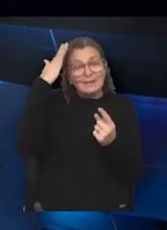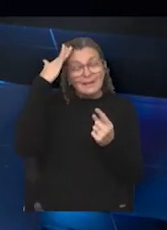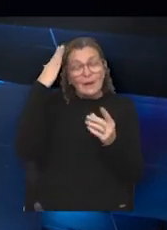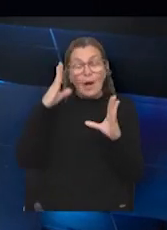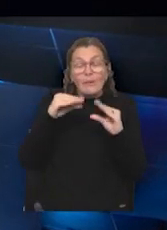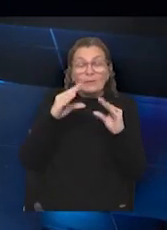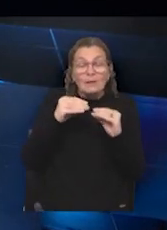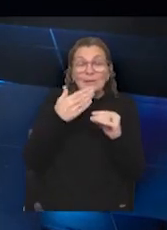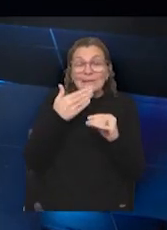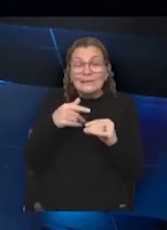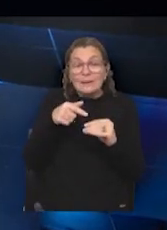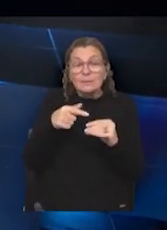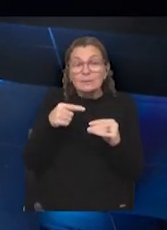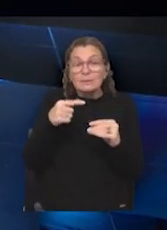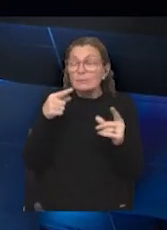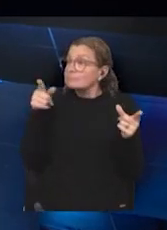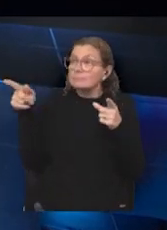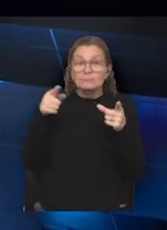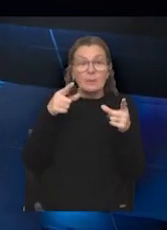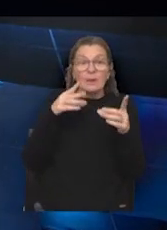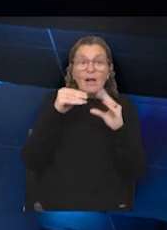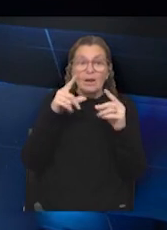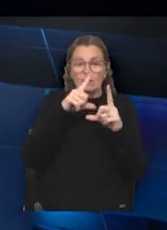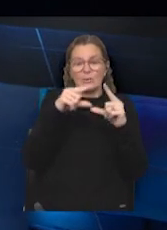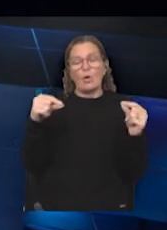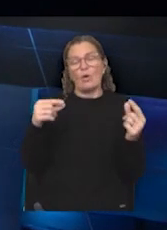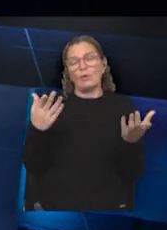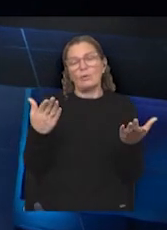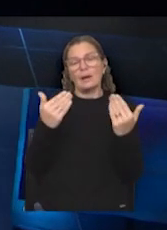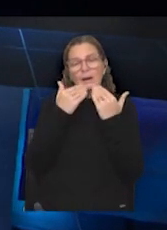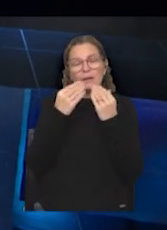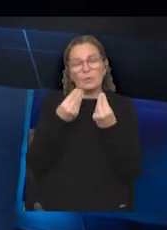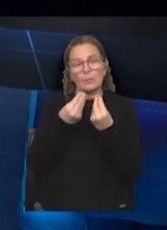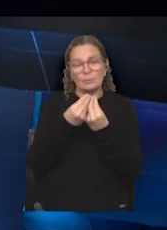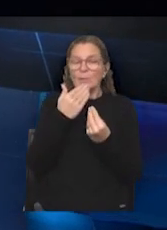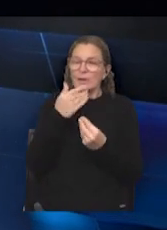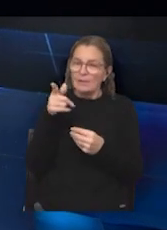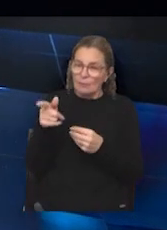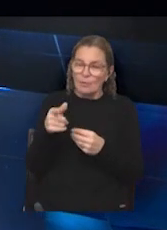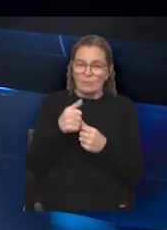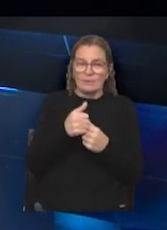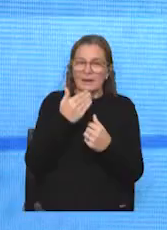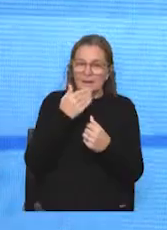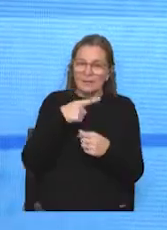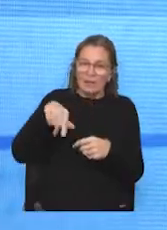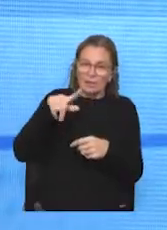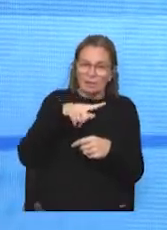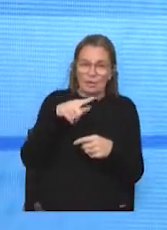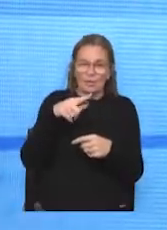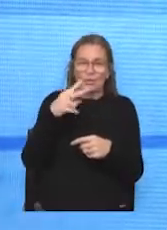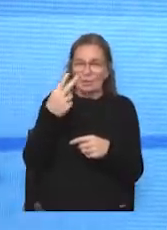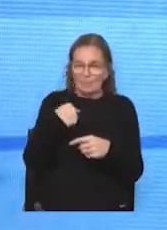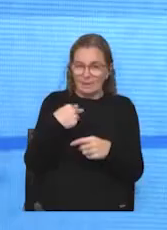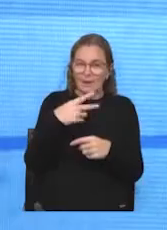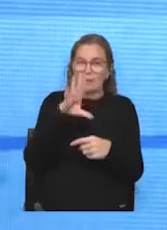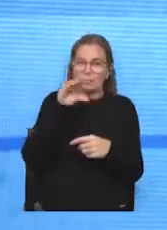hablando entendé que me están distrayendo de política para hablar de un lobo mucho Muchas gracias a vos y gracias a todos los televidentes y televidentes y a